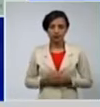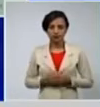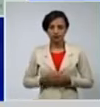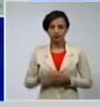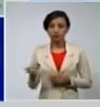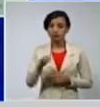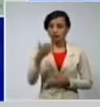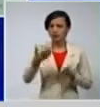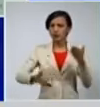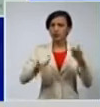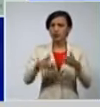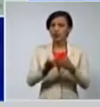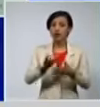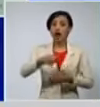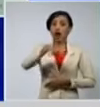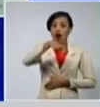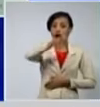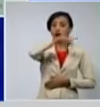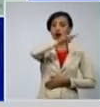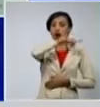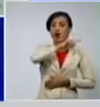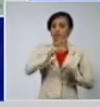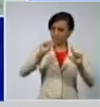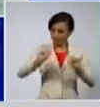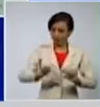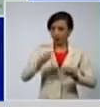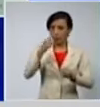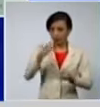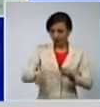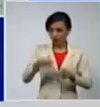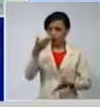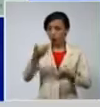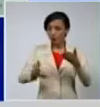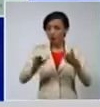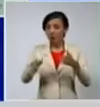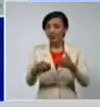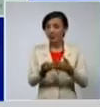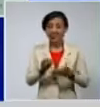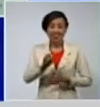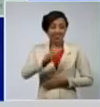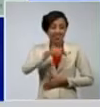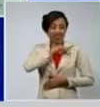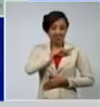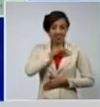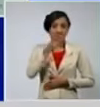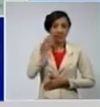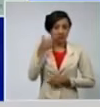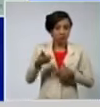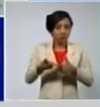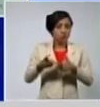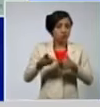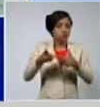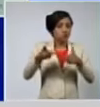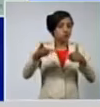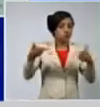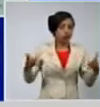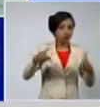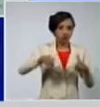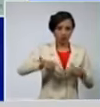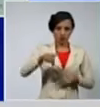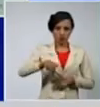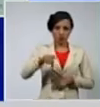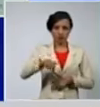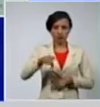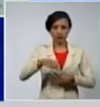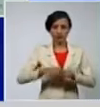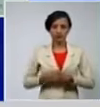anteriores es inferior, pero en comparación con el comportamiento que había el día anterior, pues incrementa